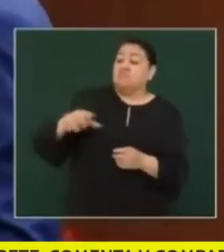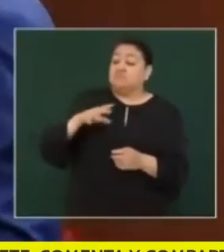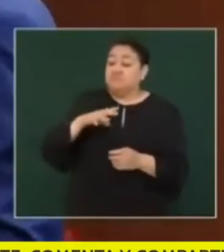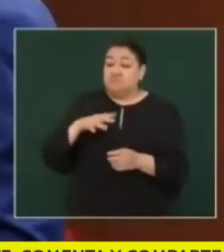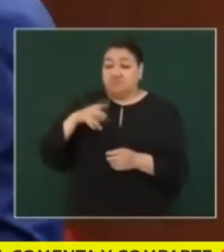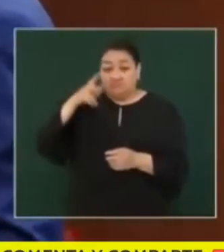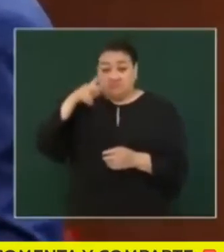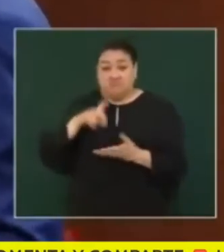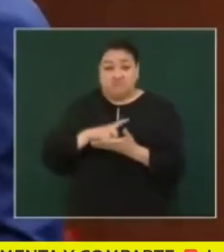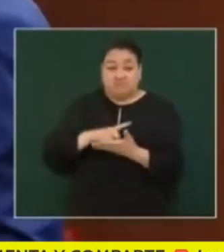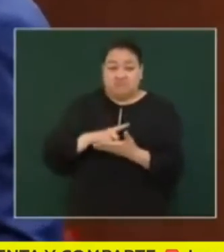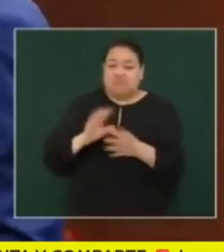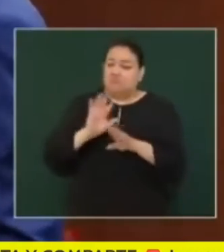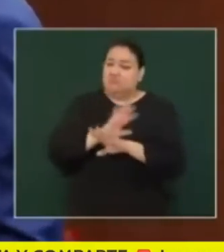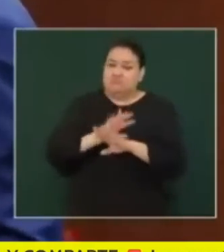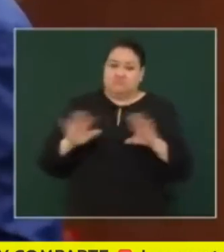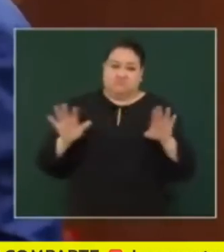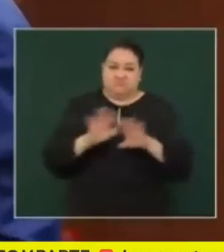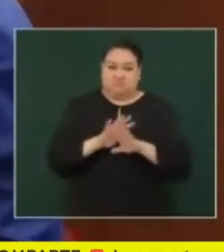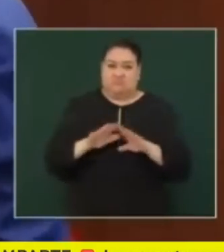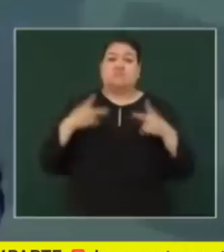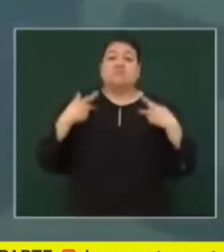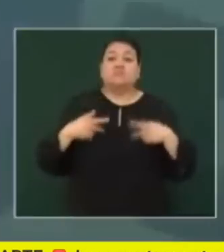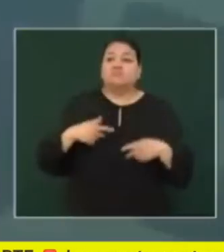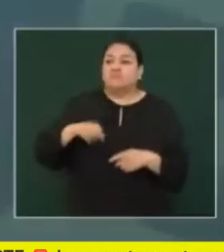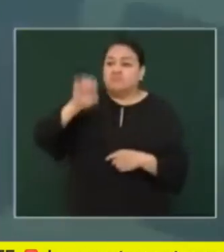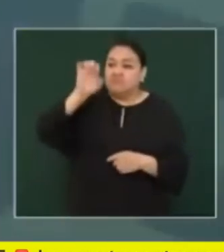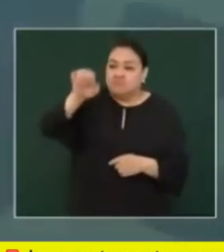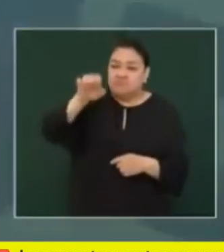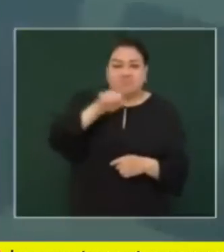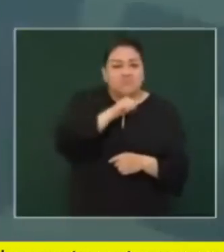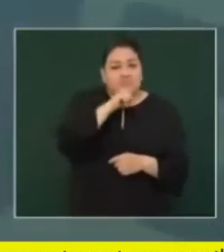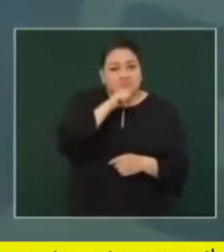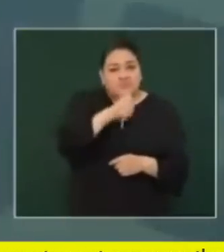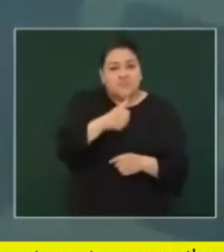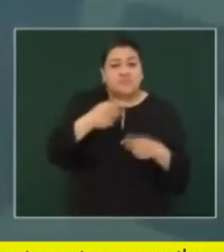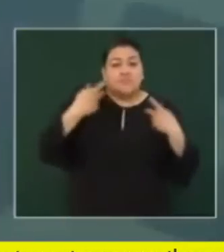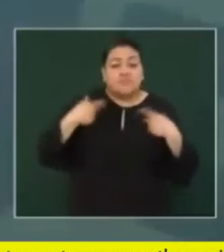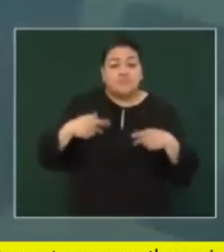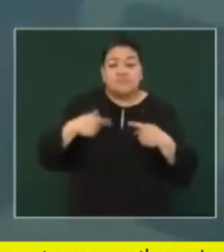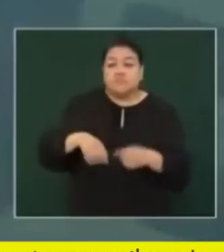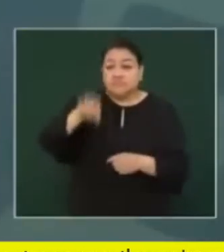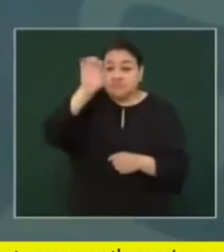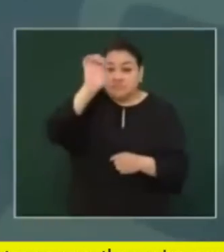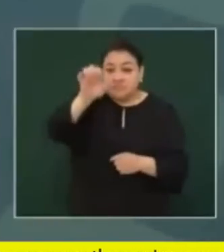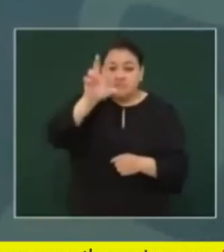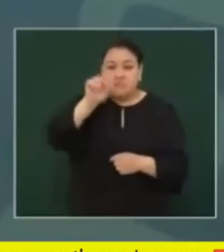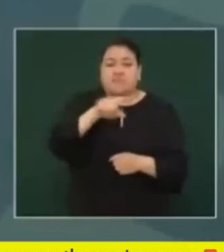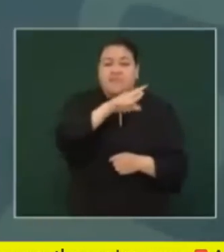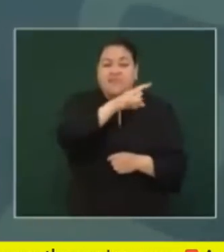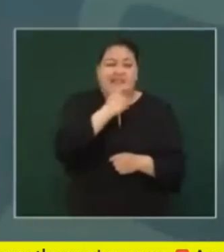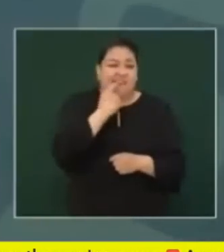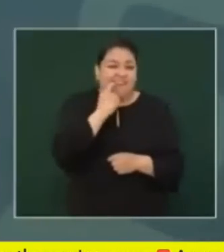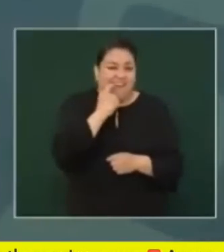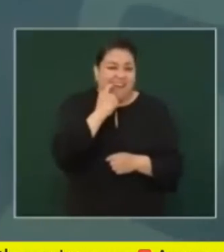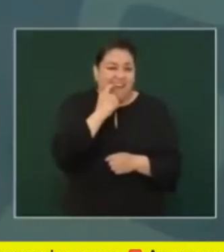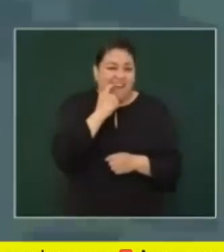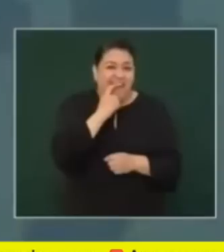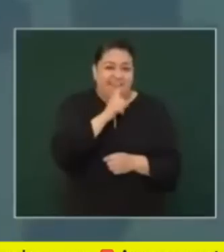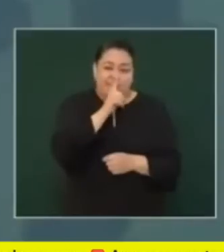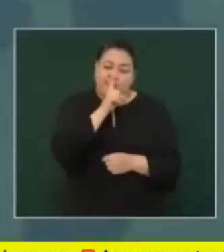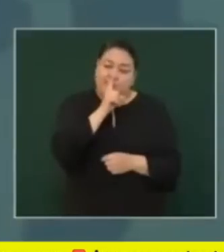este asunto Y además que no engañen que no engañen porque son muy mentirosos